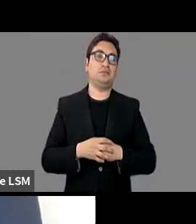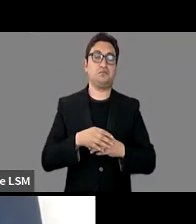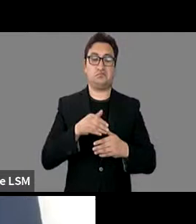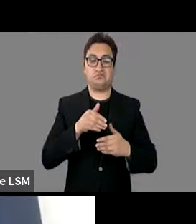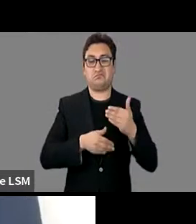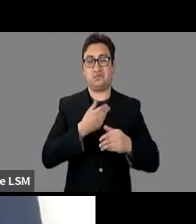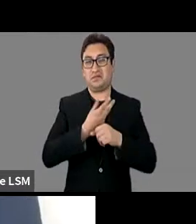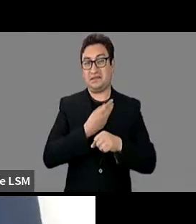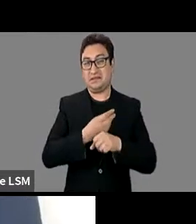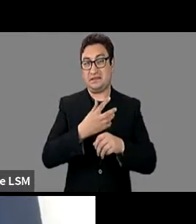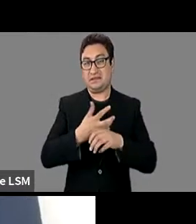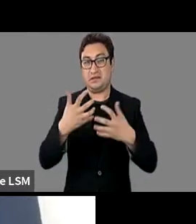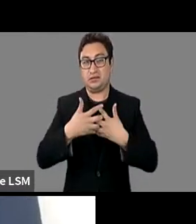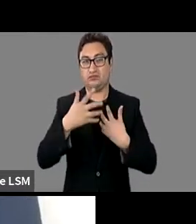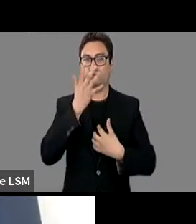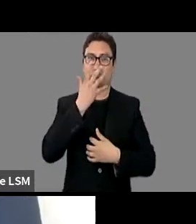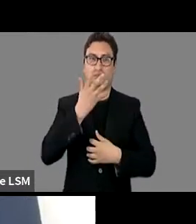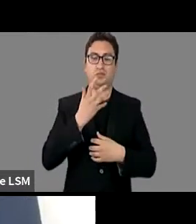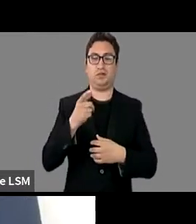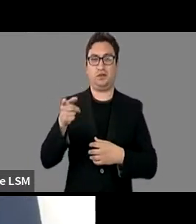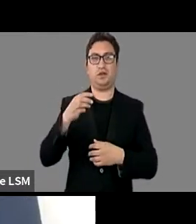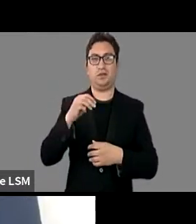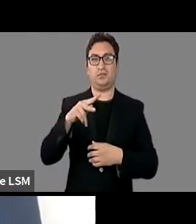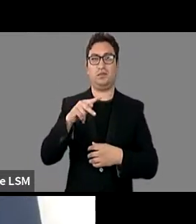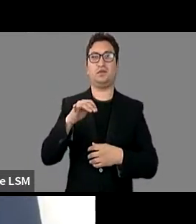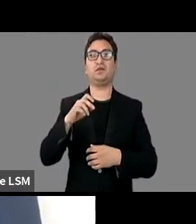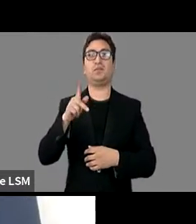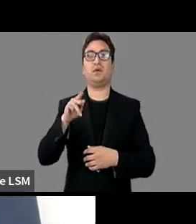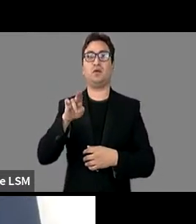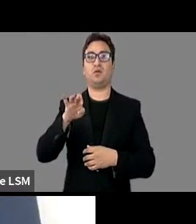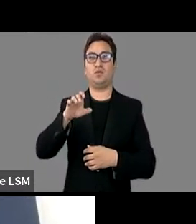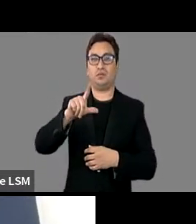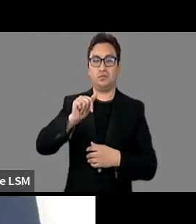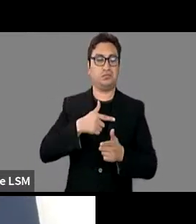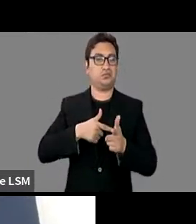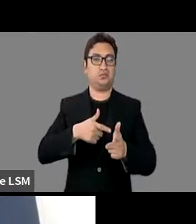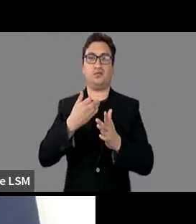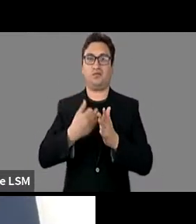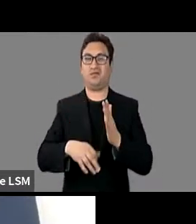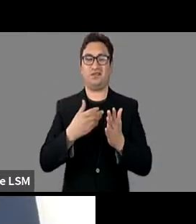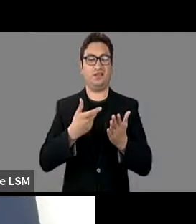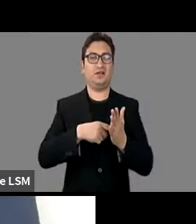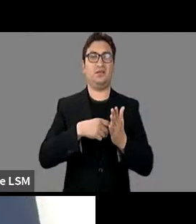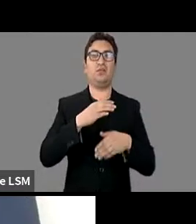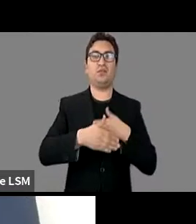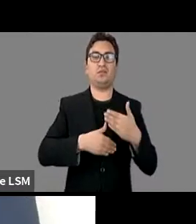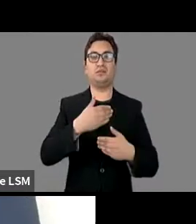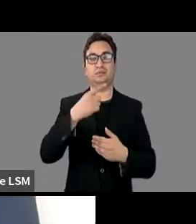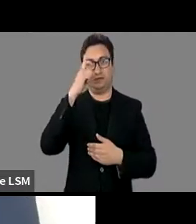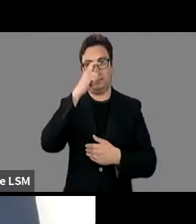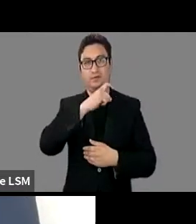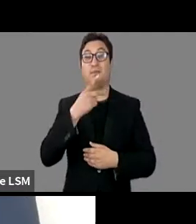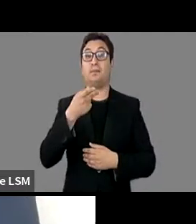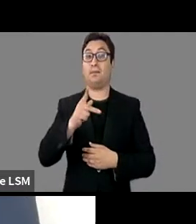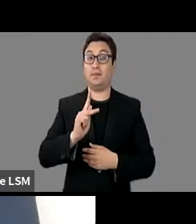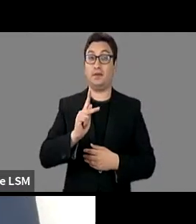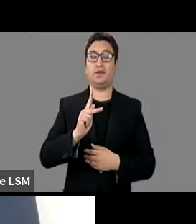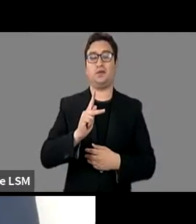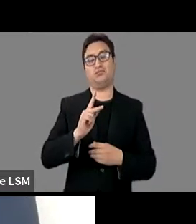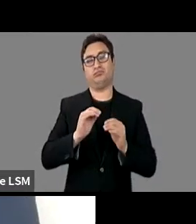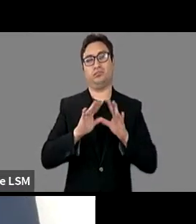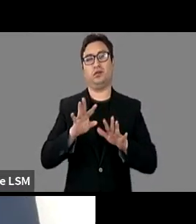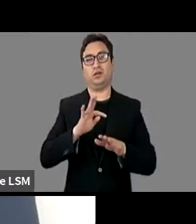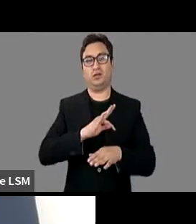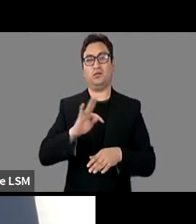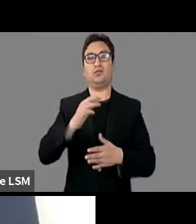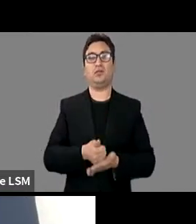decía la maestra Paula, prevalece, es muy complejo, pero claro que ayuda a todo este boom